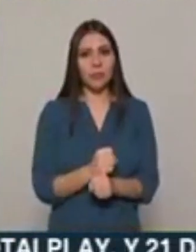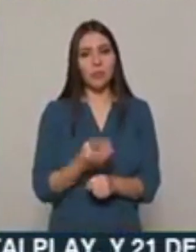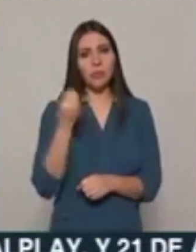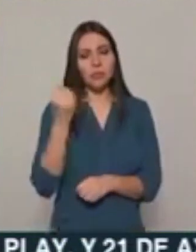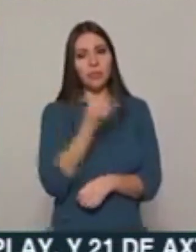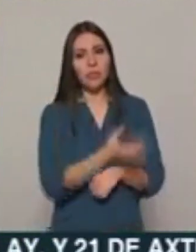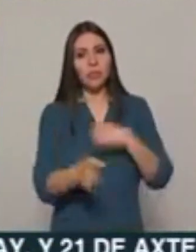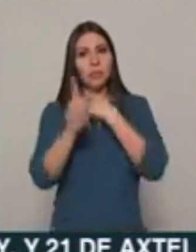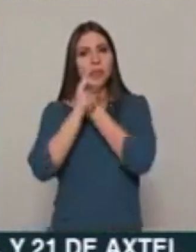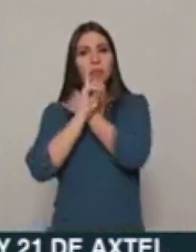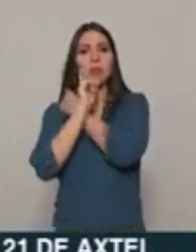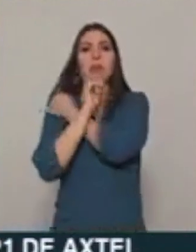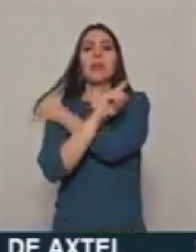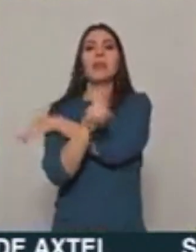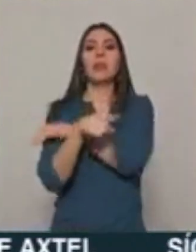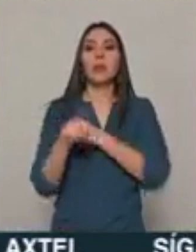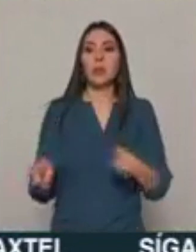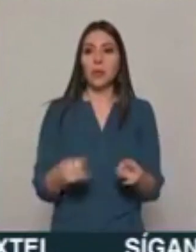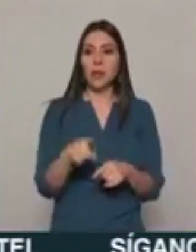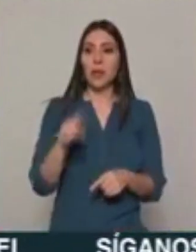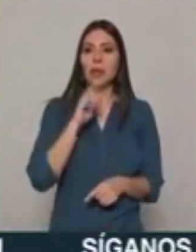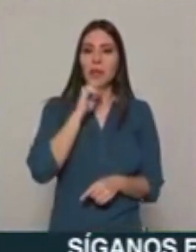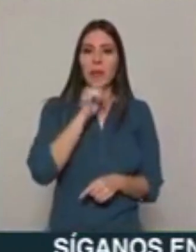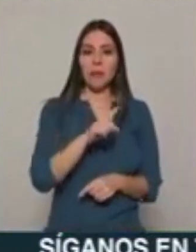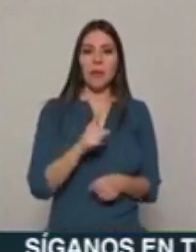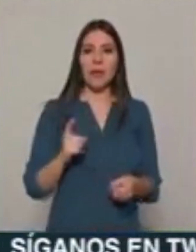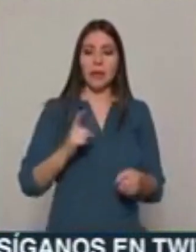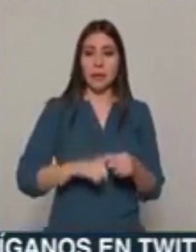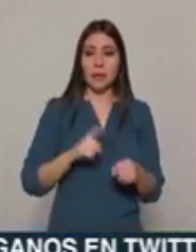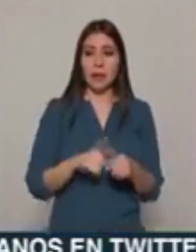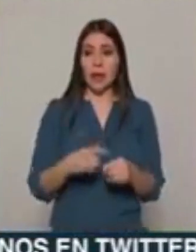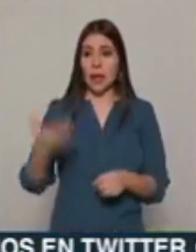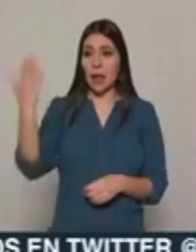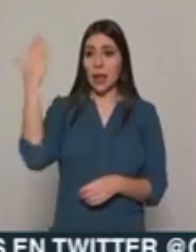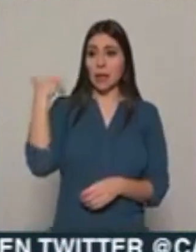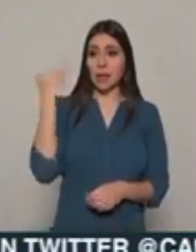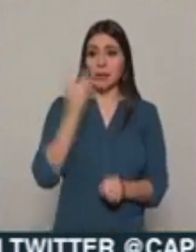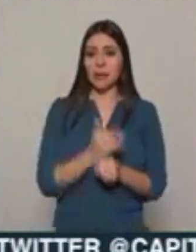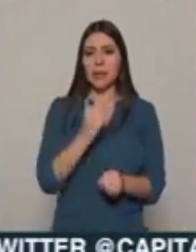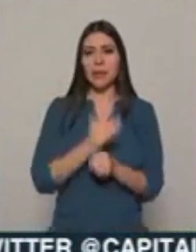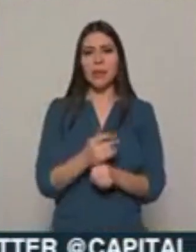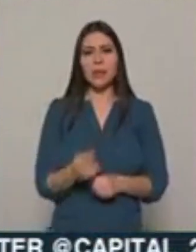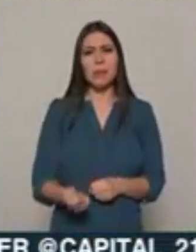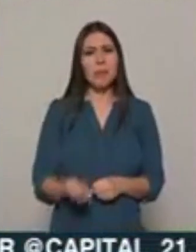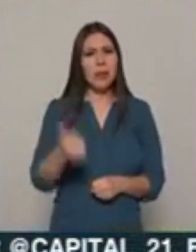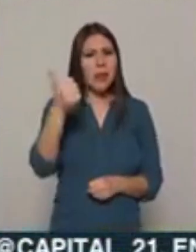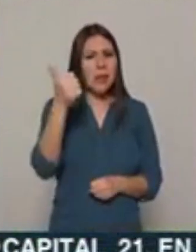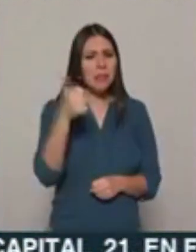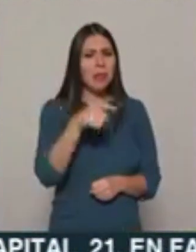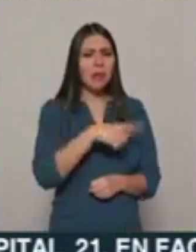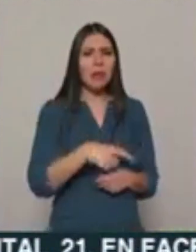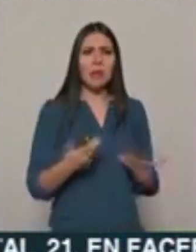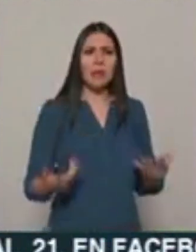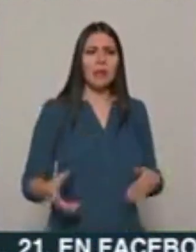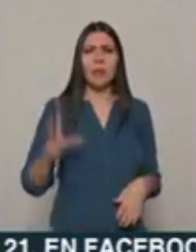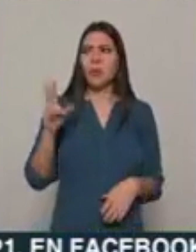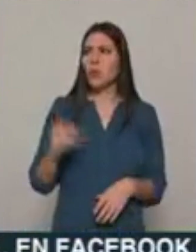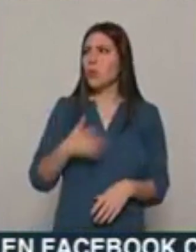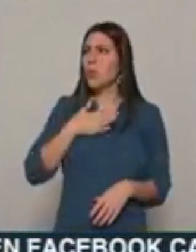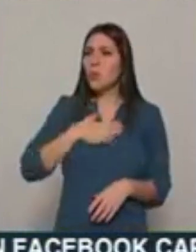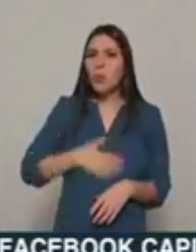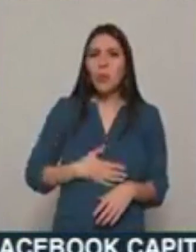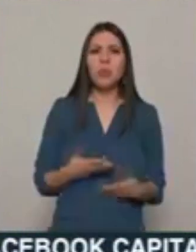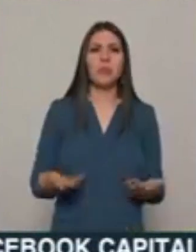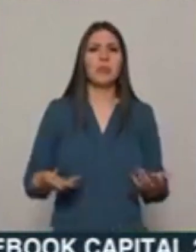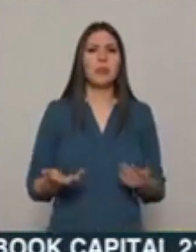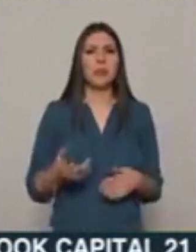mujeres también dentro de la industria de la música. Estaba muy chistoso porque al principio dijimos, oye, esto está súper injusto, o el acoso que hay dentro de